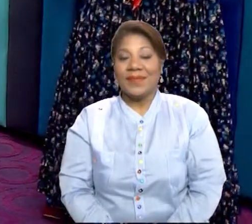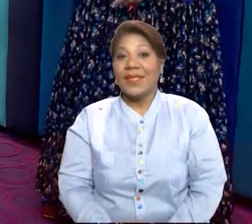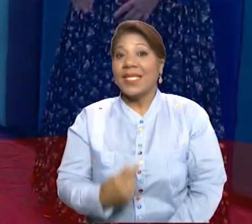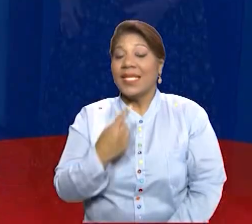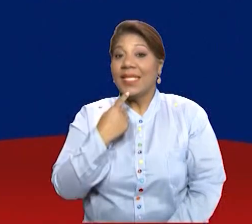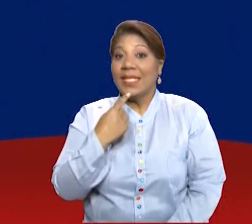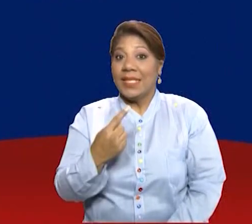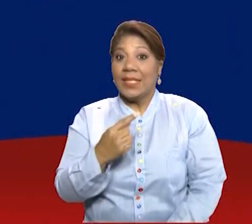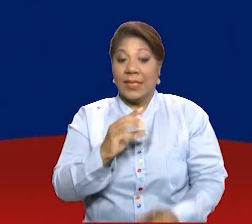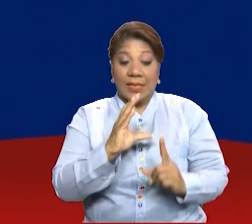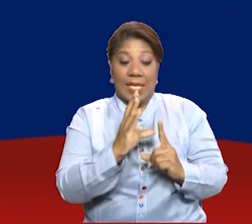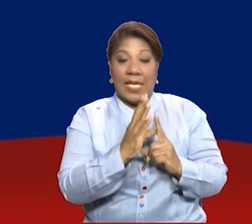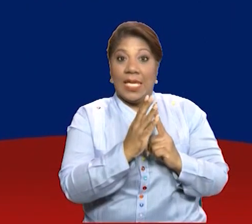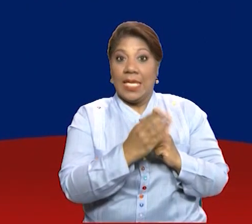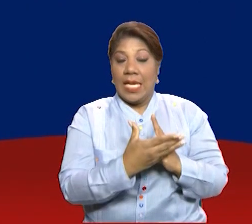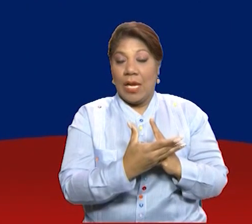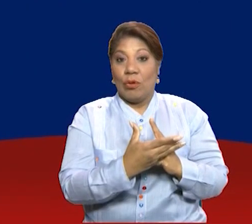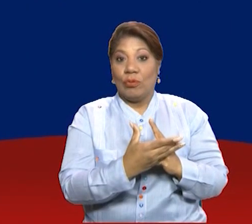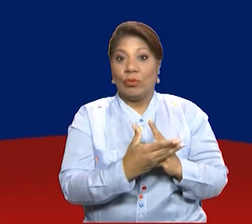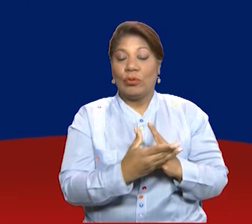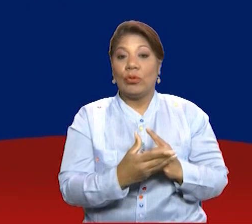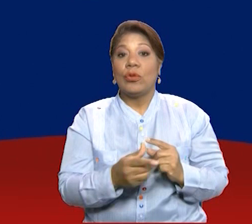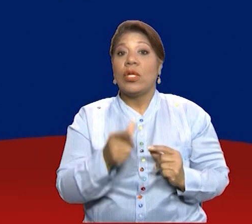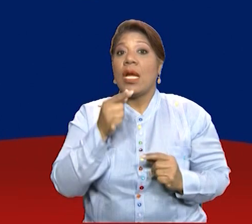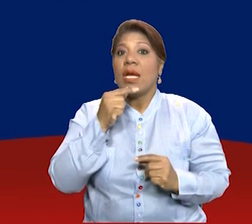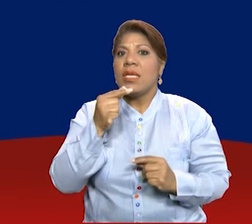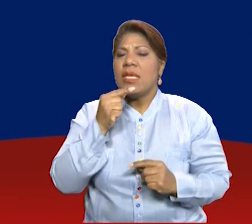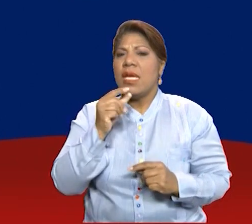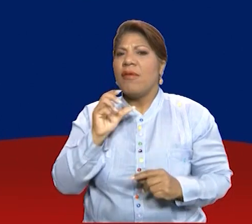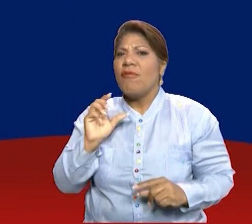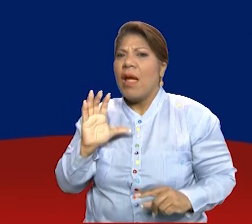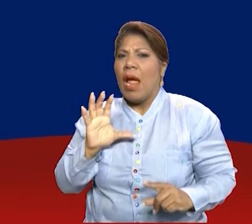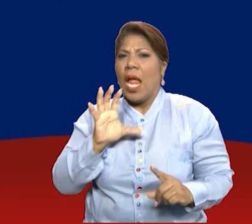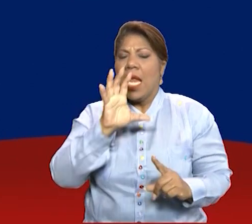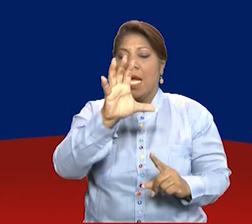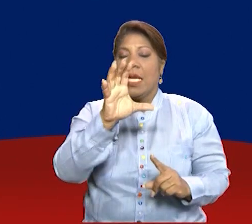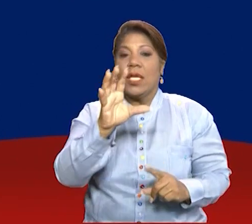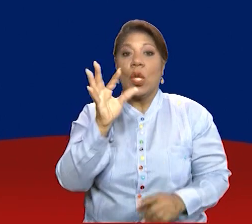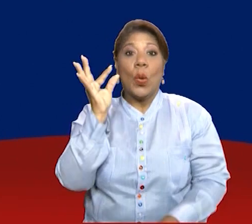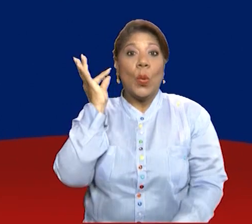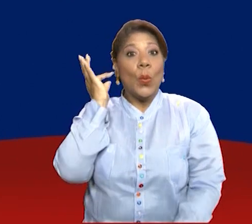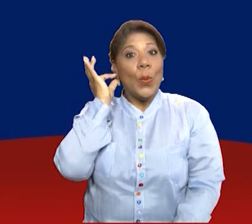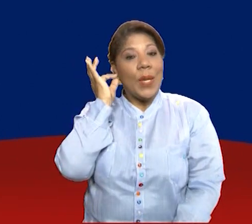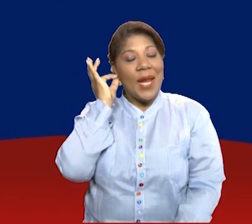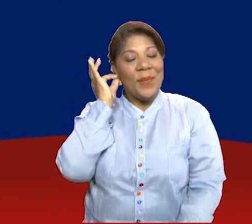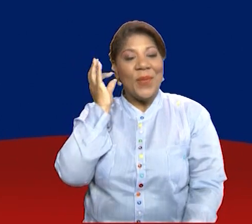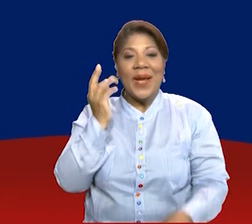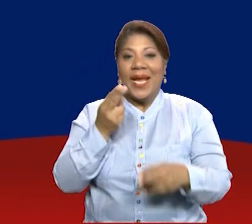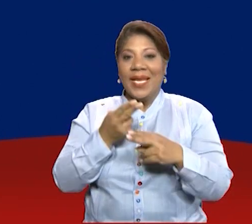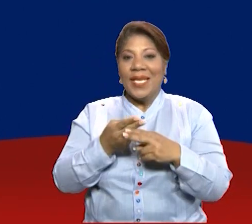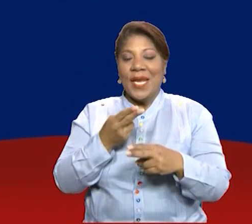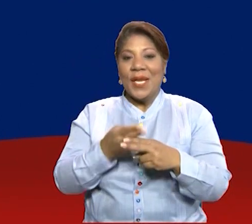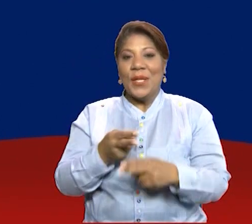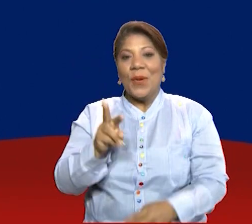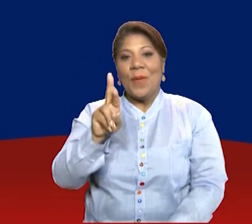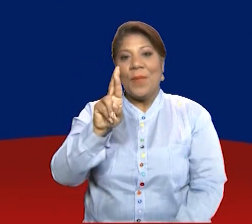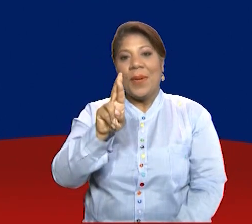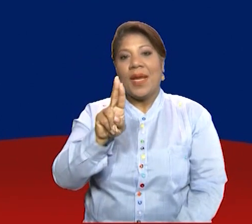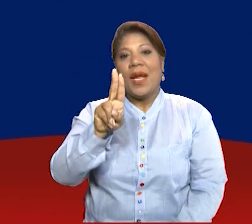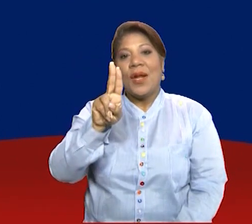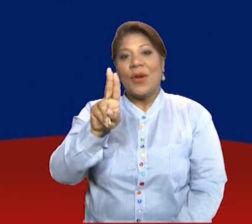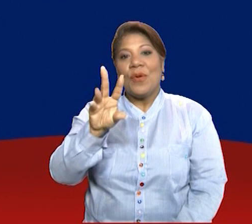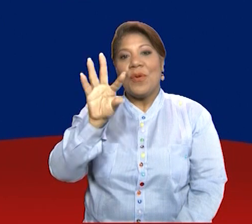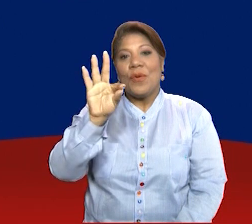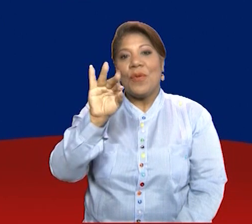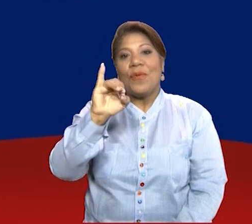tradición popular, fue encabezado por Rufina Alfaro, esa mujer que le acabamos de explicar, alta, blanca,